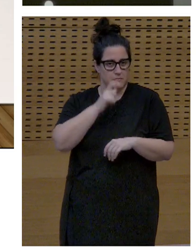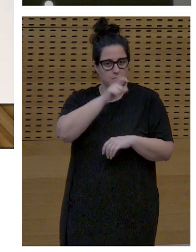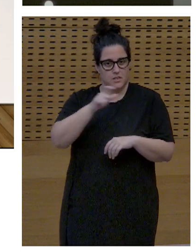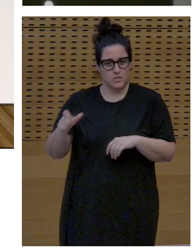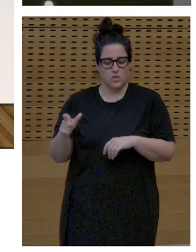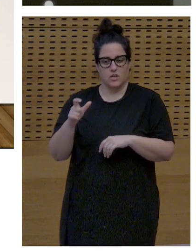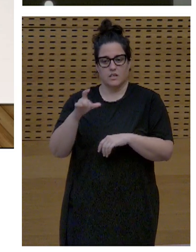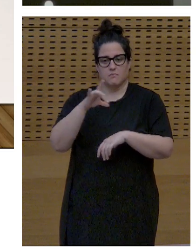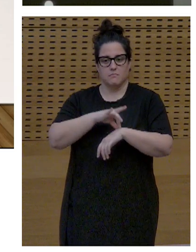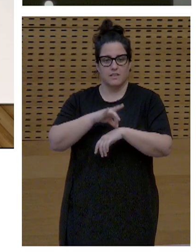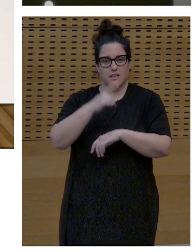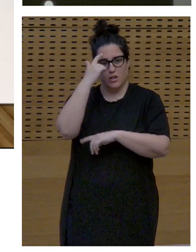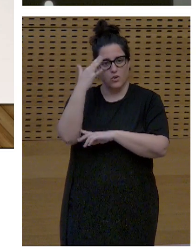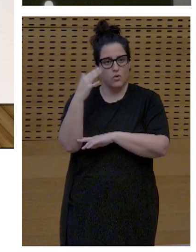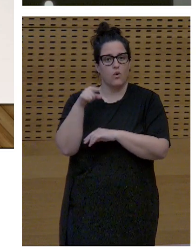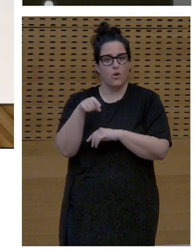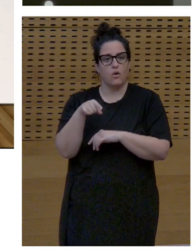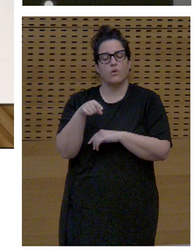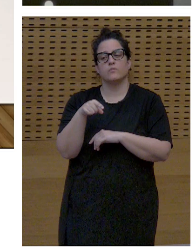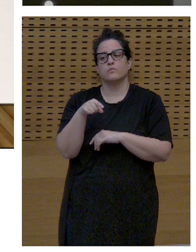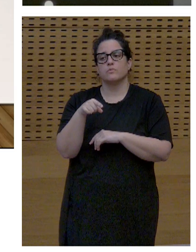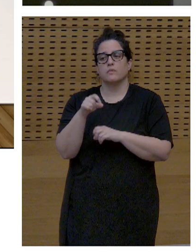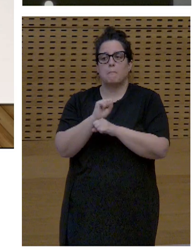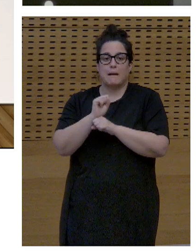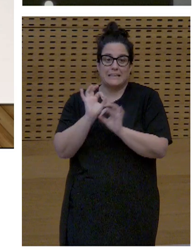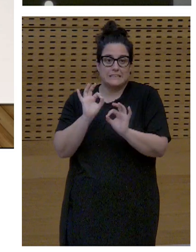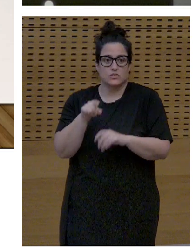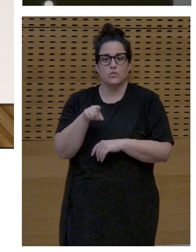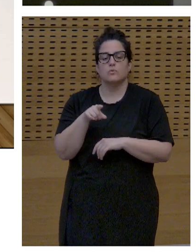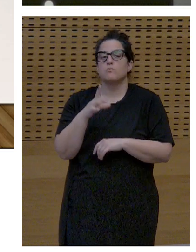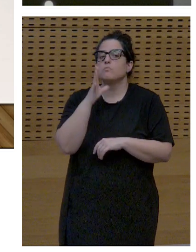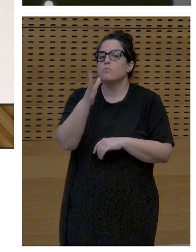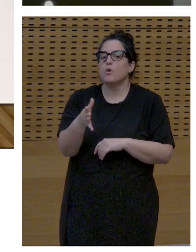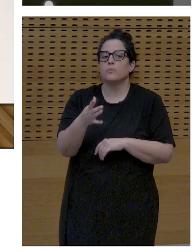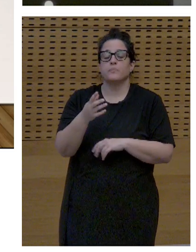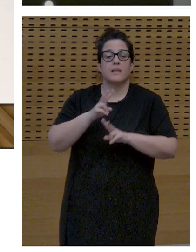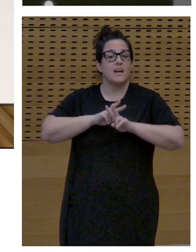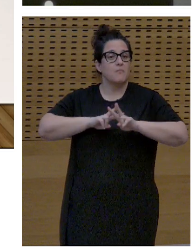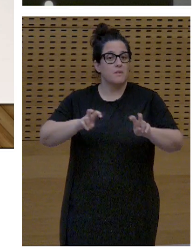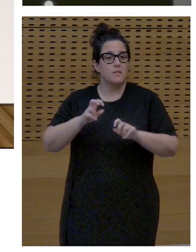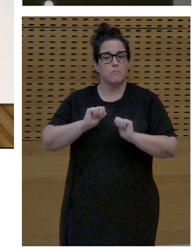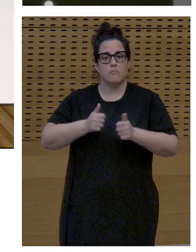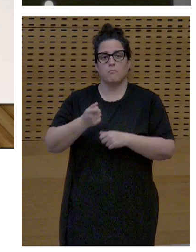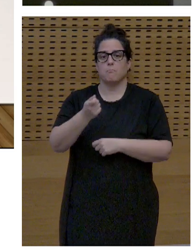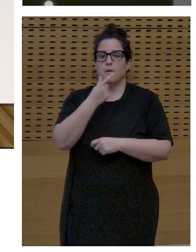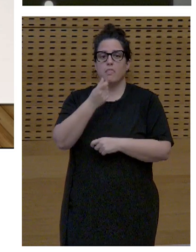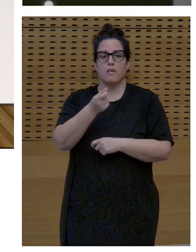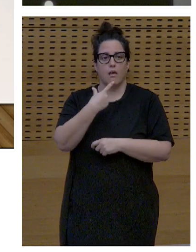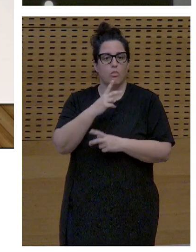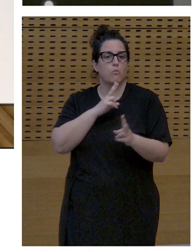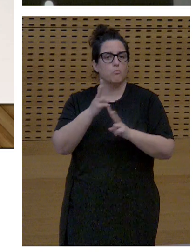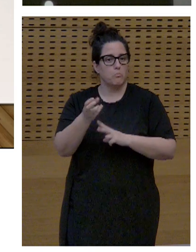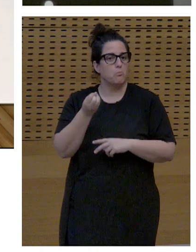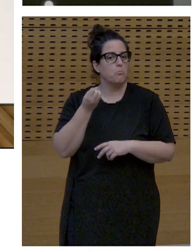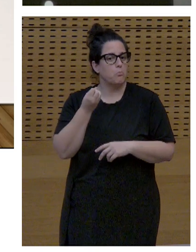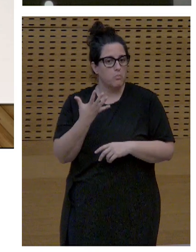a la enfermedad de Parkinson, porque ¿qué pasa? Con la medicación al principio hay una buena